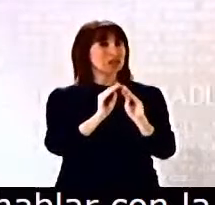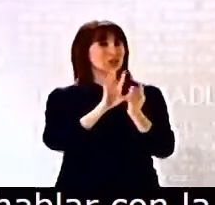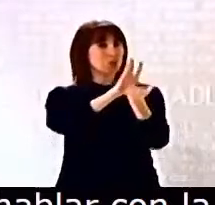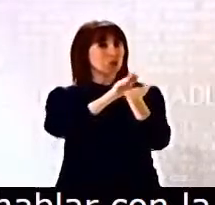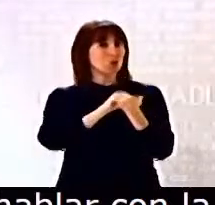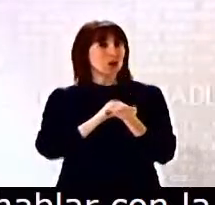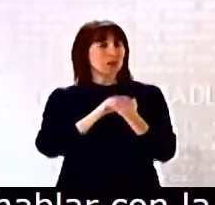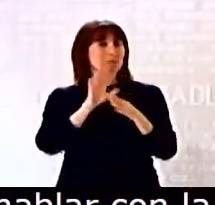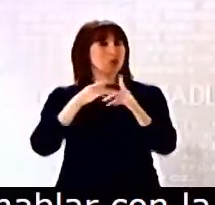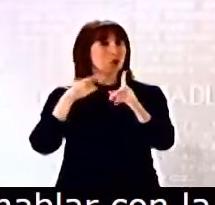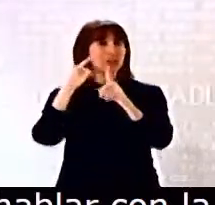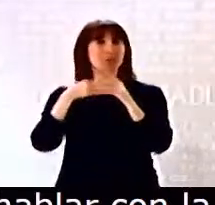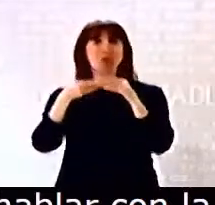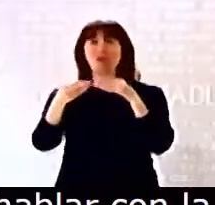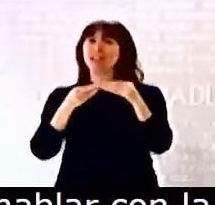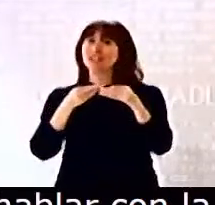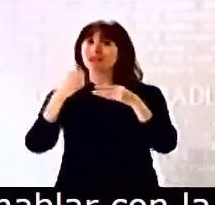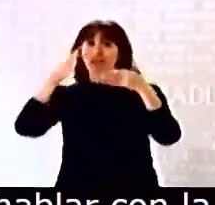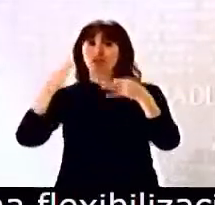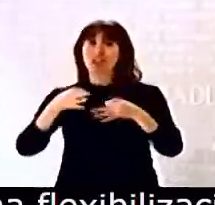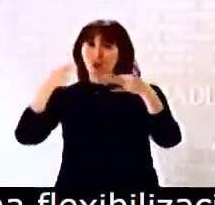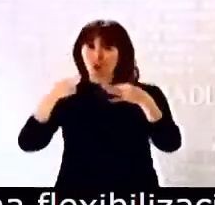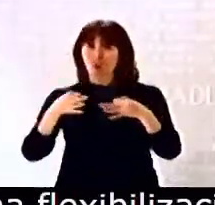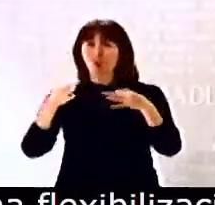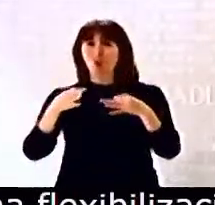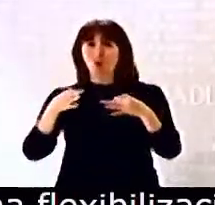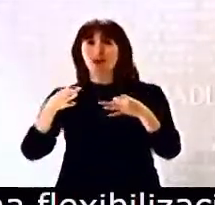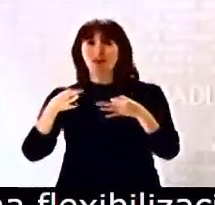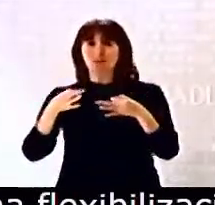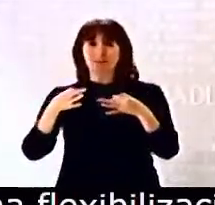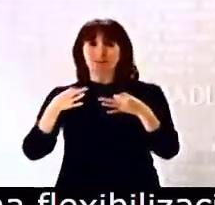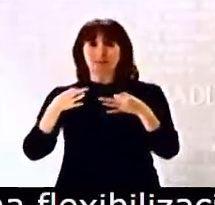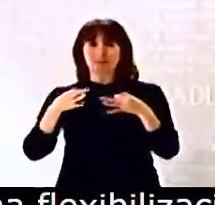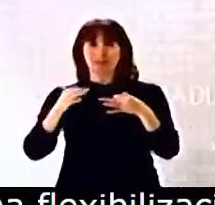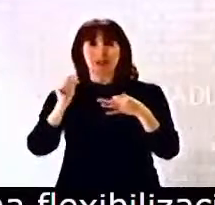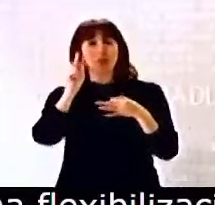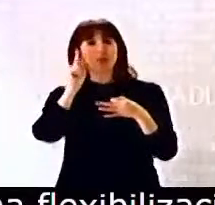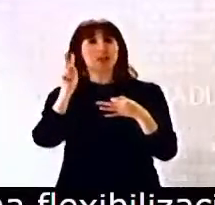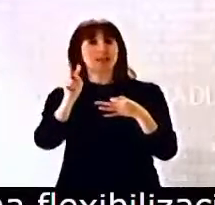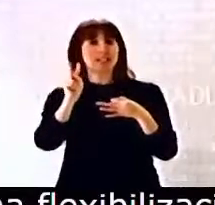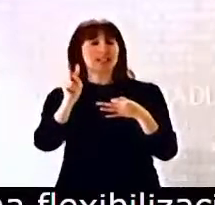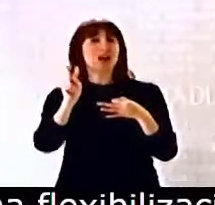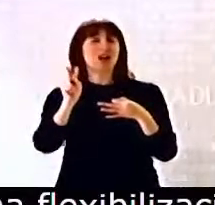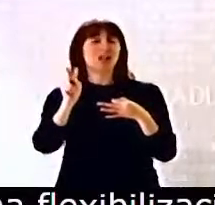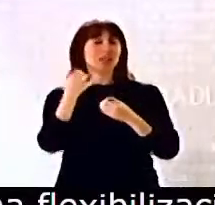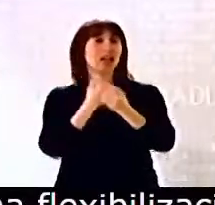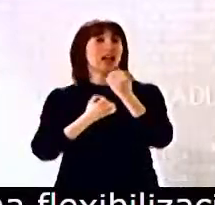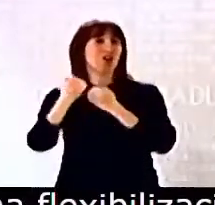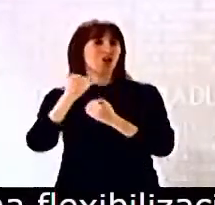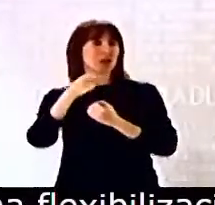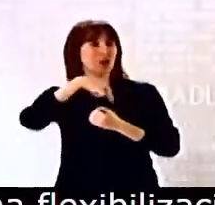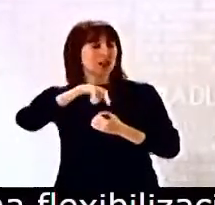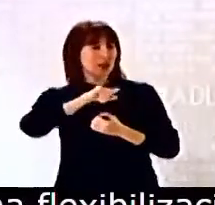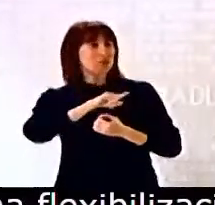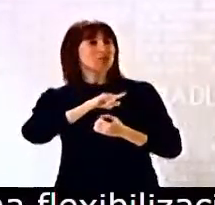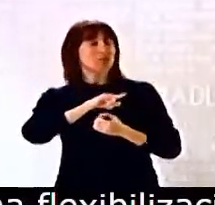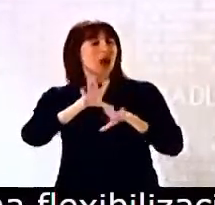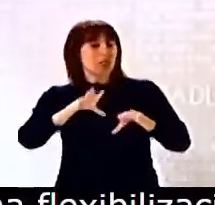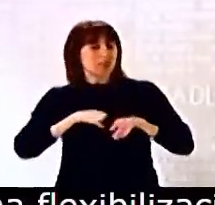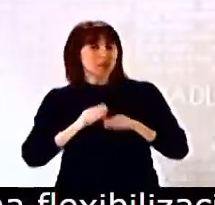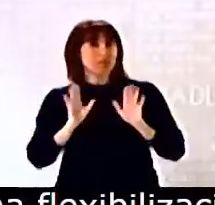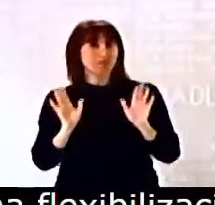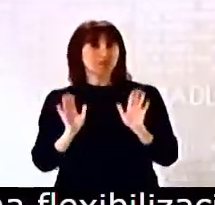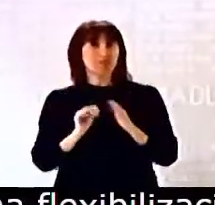una flexibilización lo más segura posible y que le fuese bien desde el punto de vista económico.